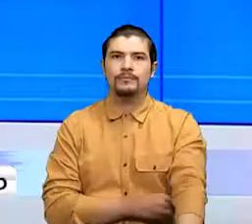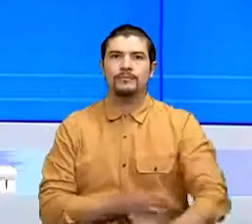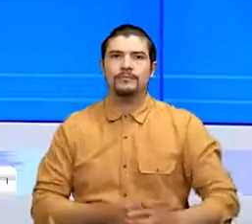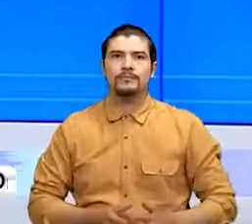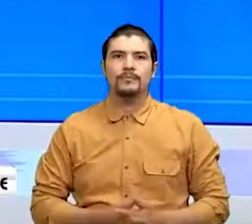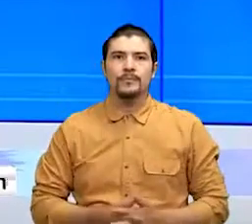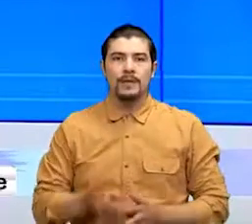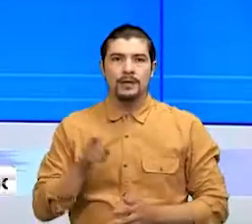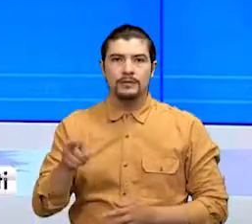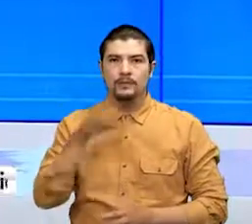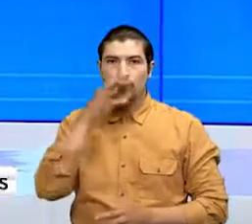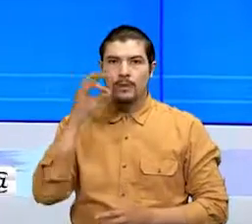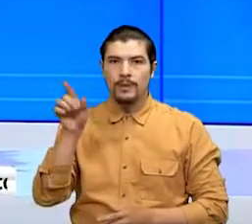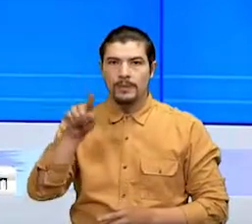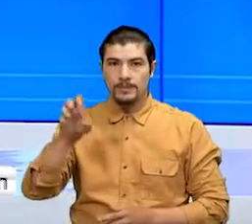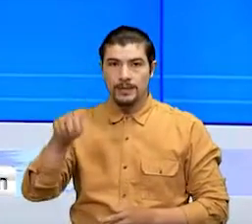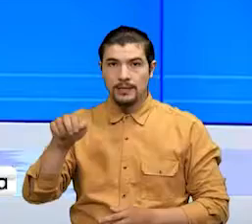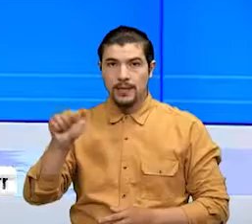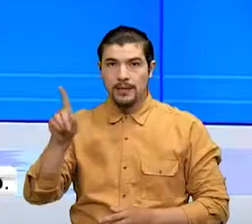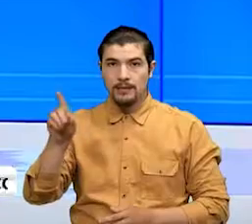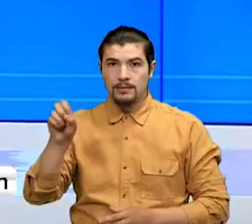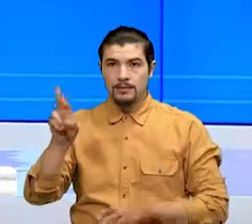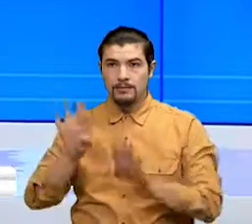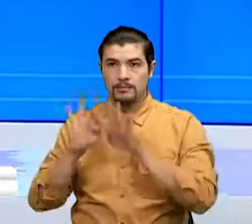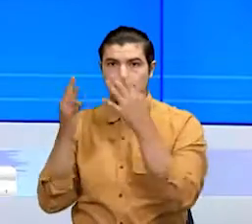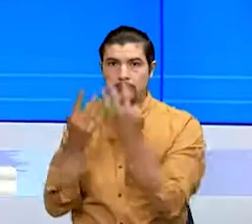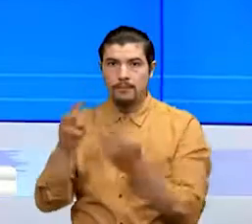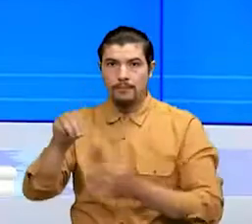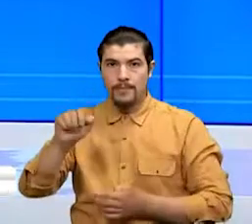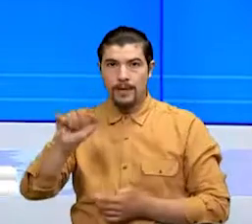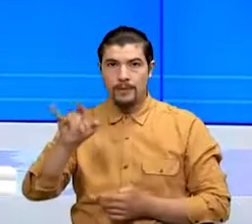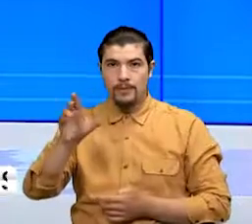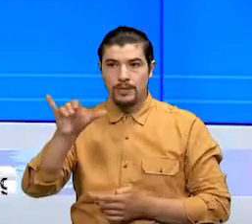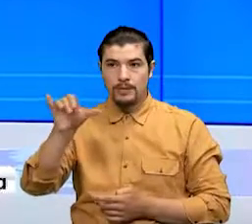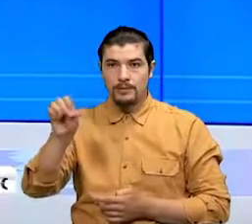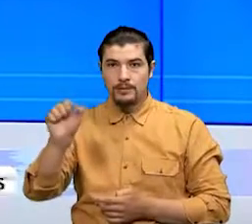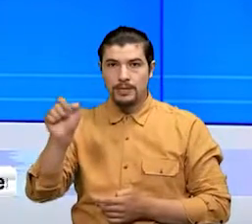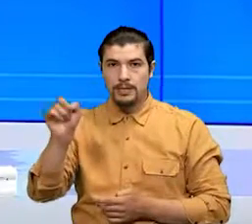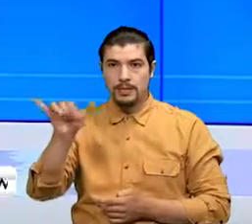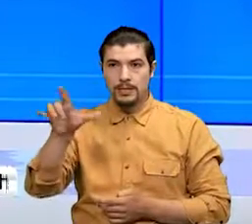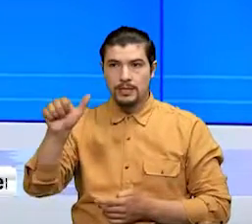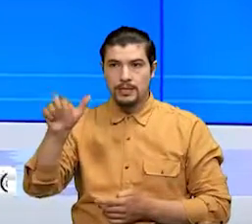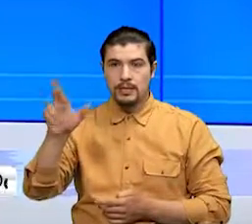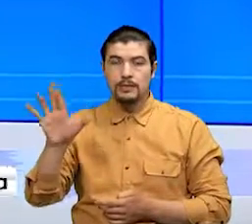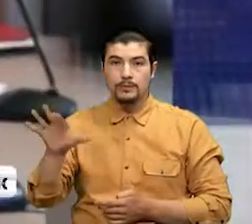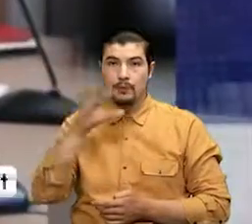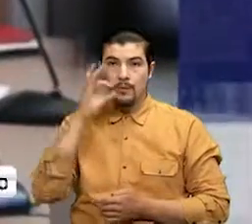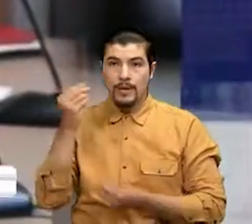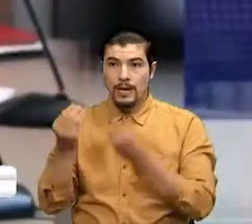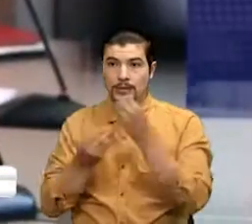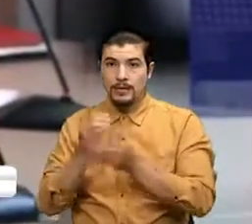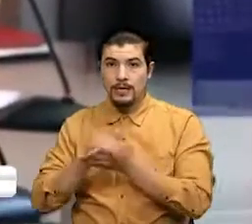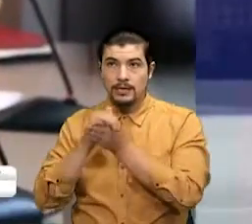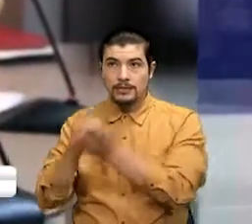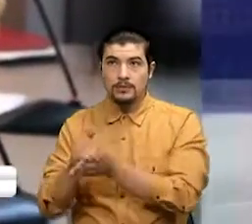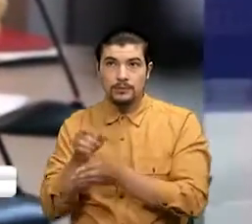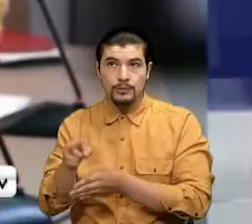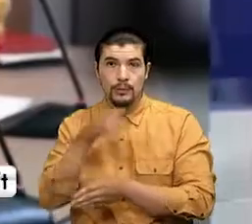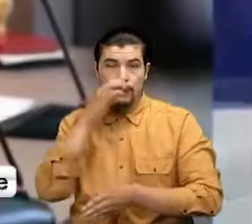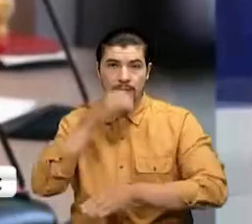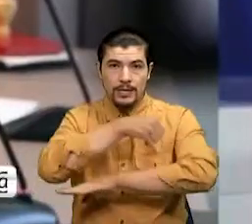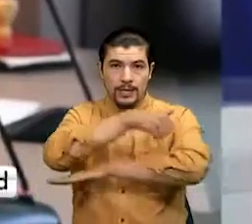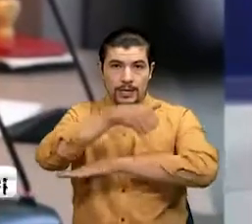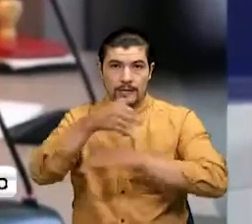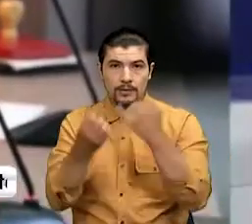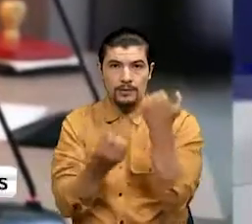congresista lideró importantes proyectos de ley entre ellos el que regula las fotomultas el ingeniero industrial fue